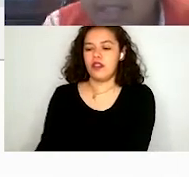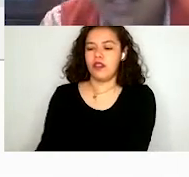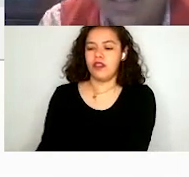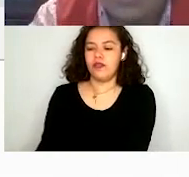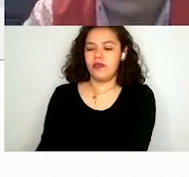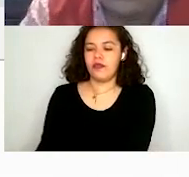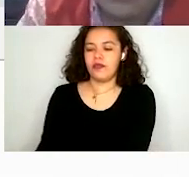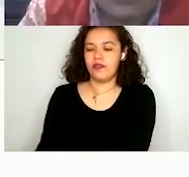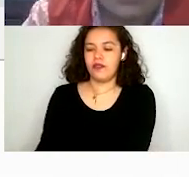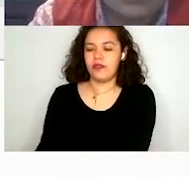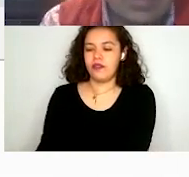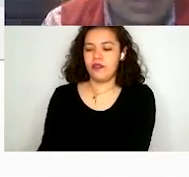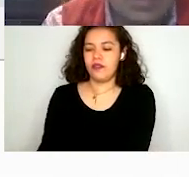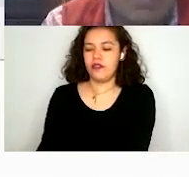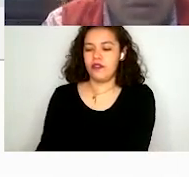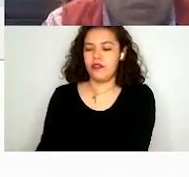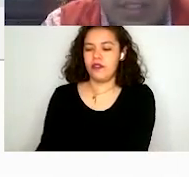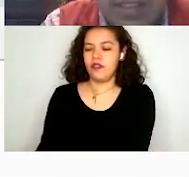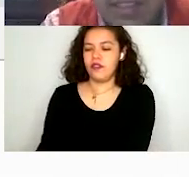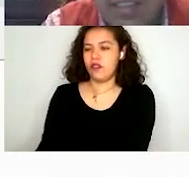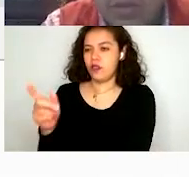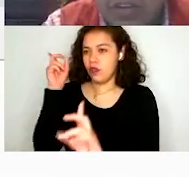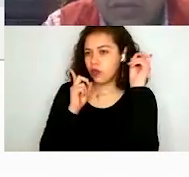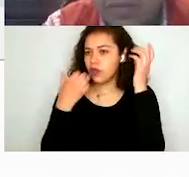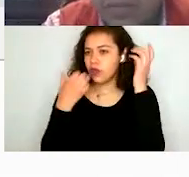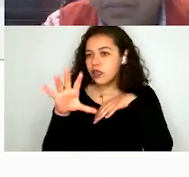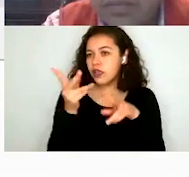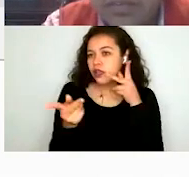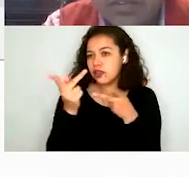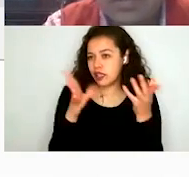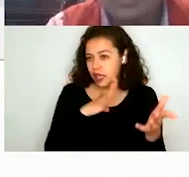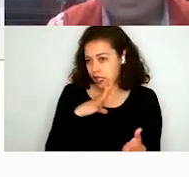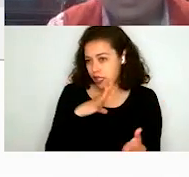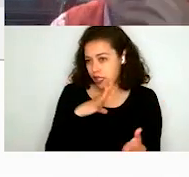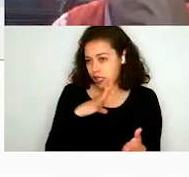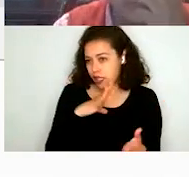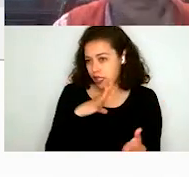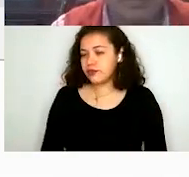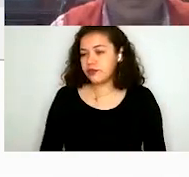¿Dudas, comentarios, preguntas hasta este punto?